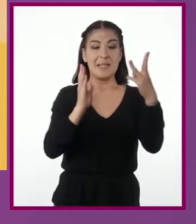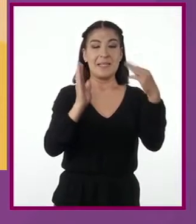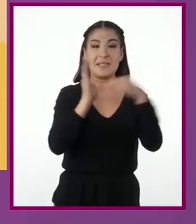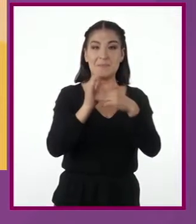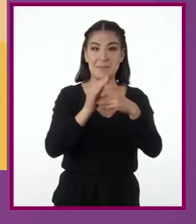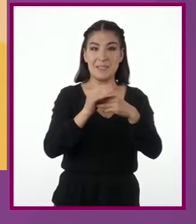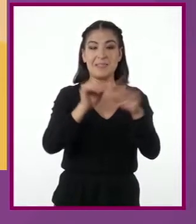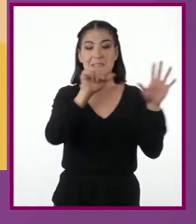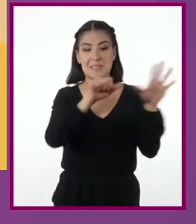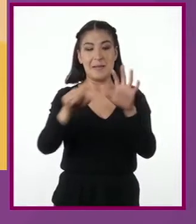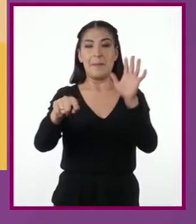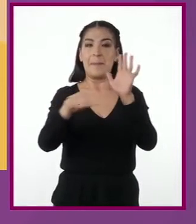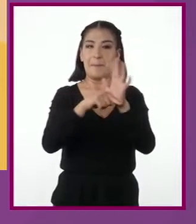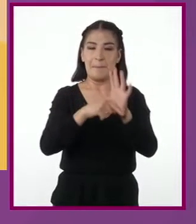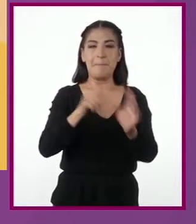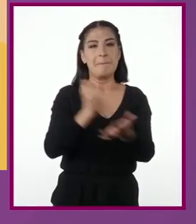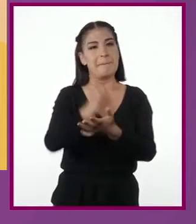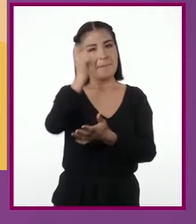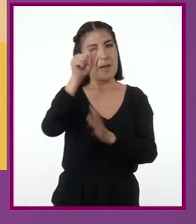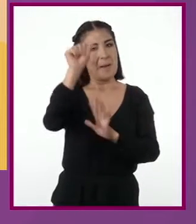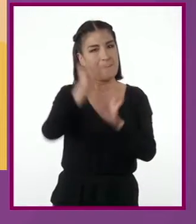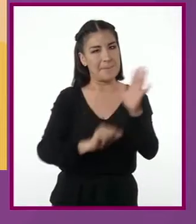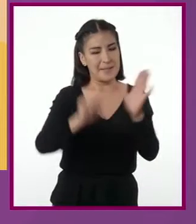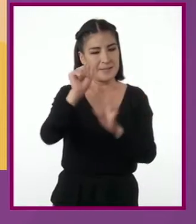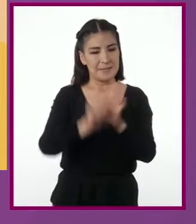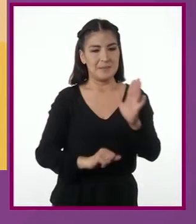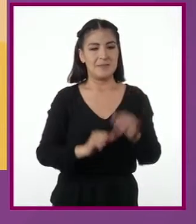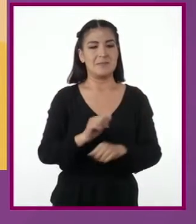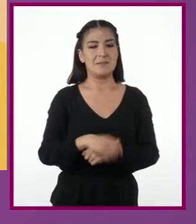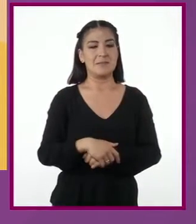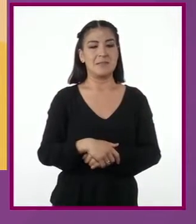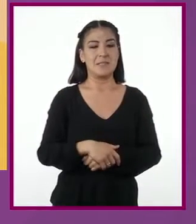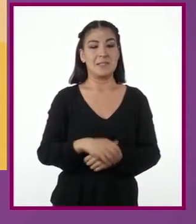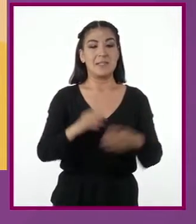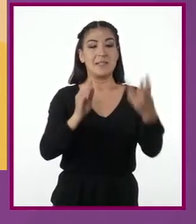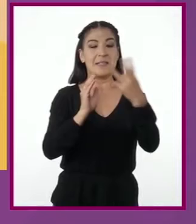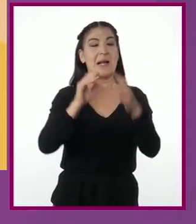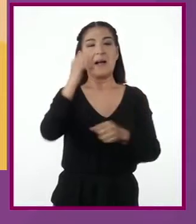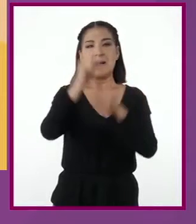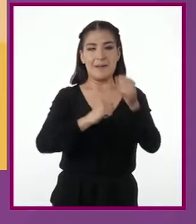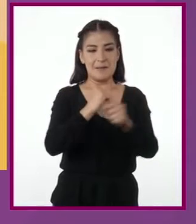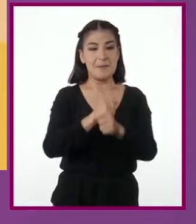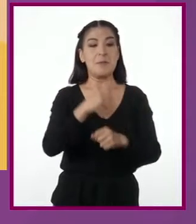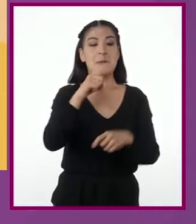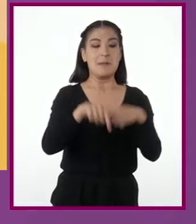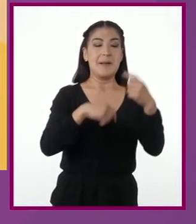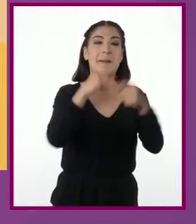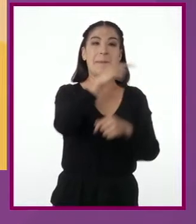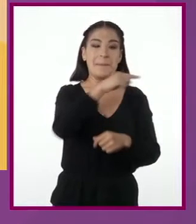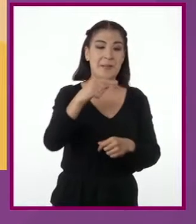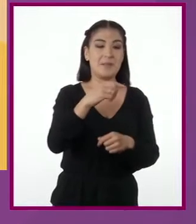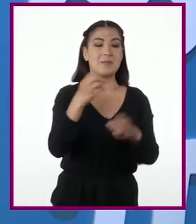3,600 negativo, pago anual, y 300 negativo, pago mensual.